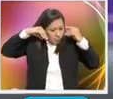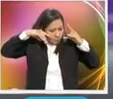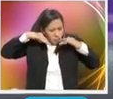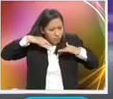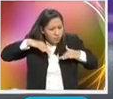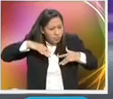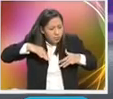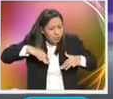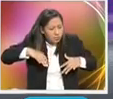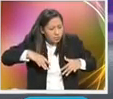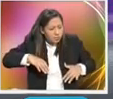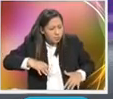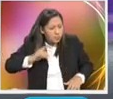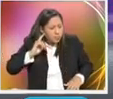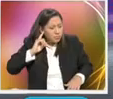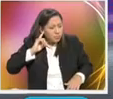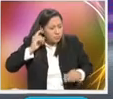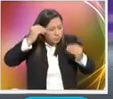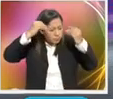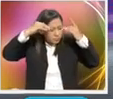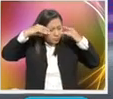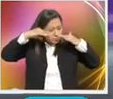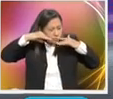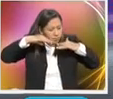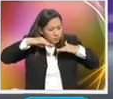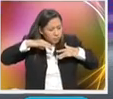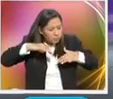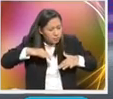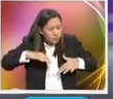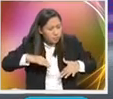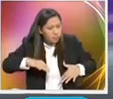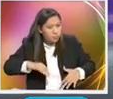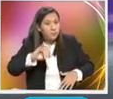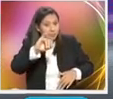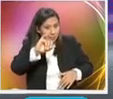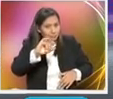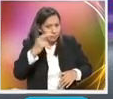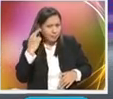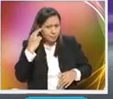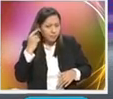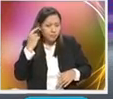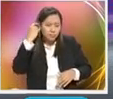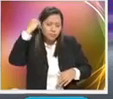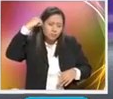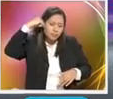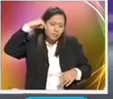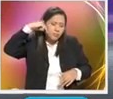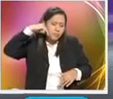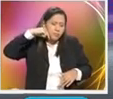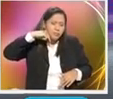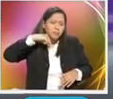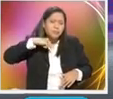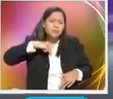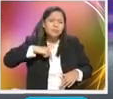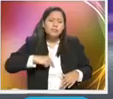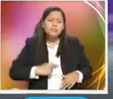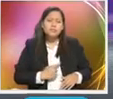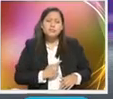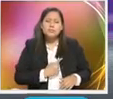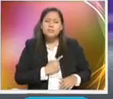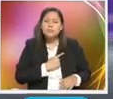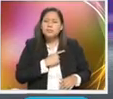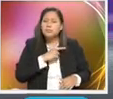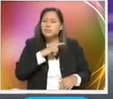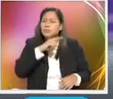que produce el sonido en nosotros. Sí es cierto que parte del sonido va a entrar a través del oído, pero también escuchamos con